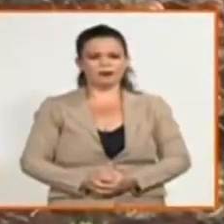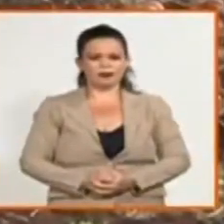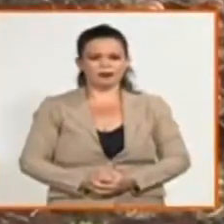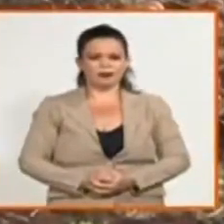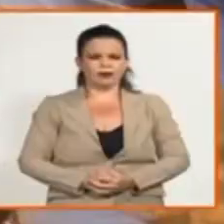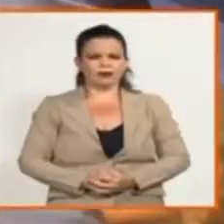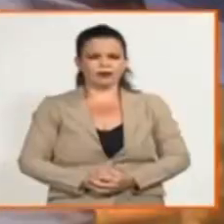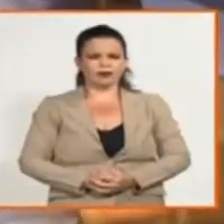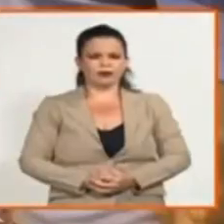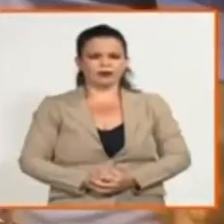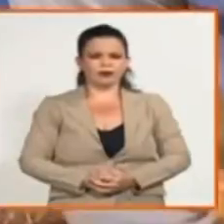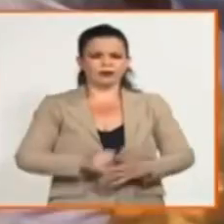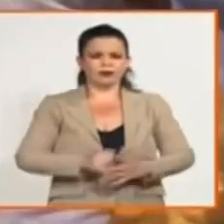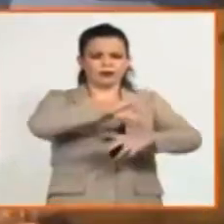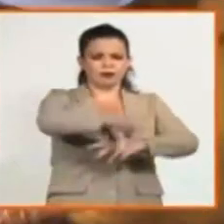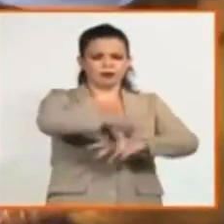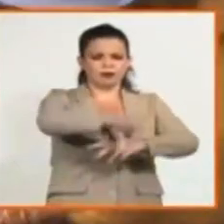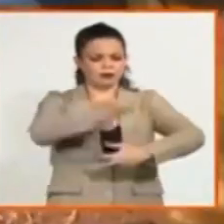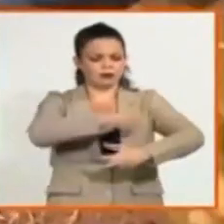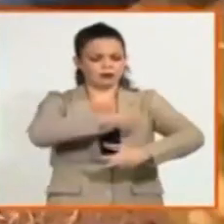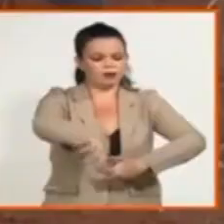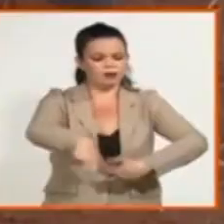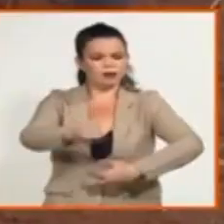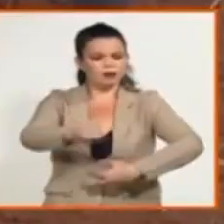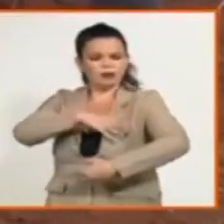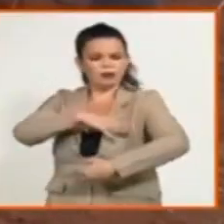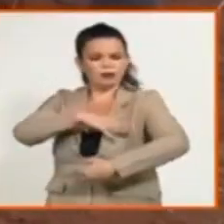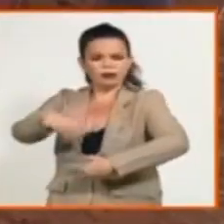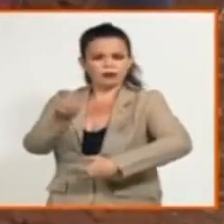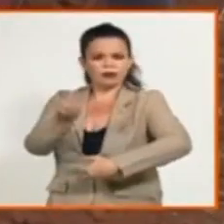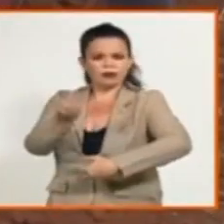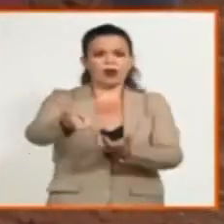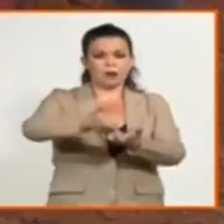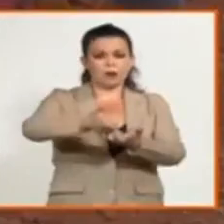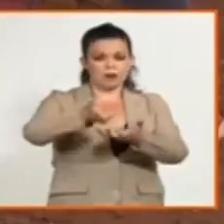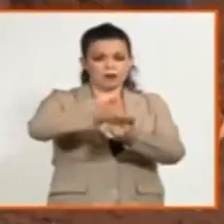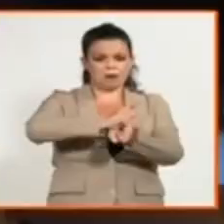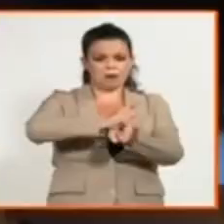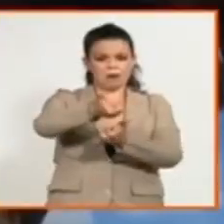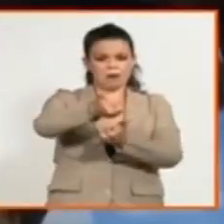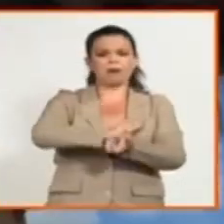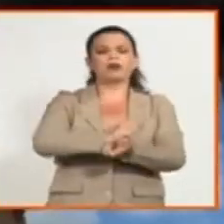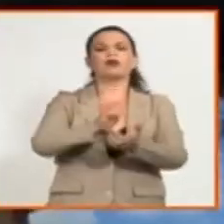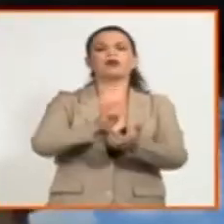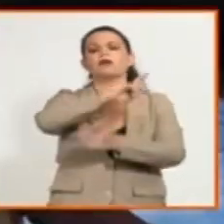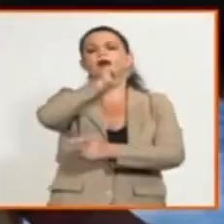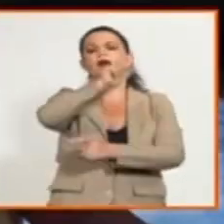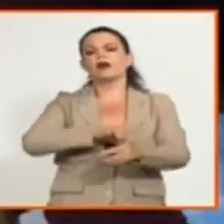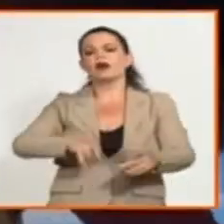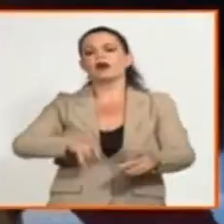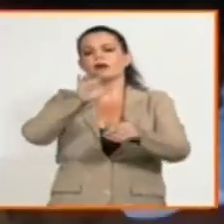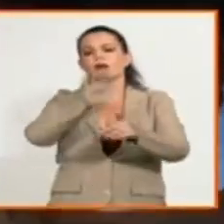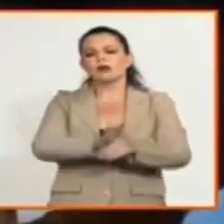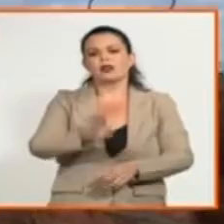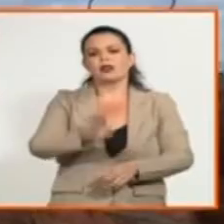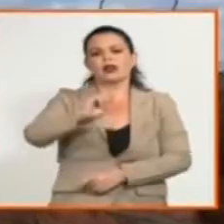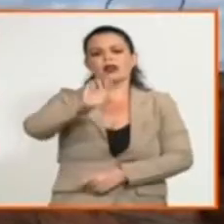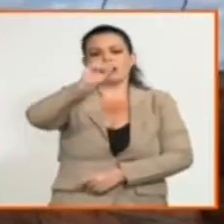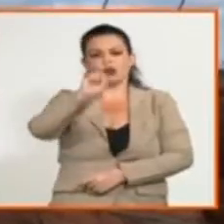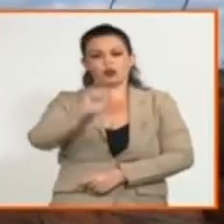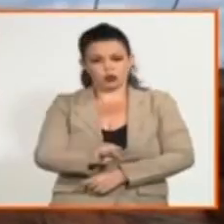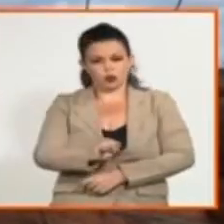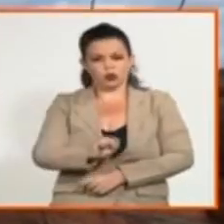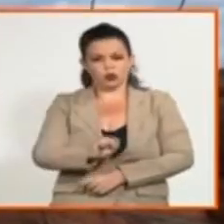La cosecha de la papa inició en la provincia de Mayabeque por los municipios de Melena del Sur, Guines y Batabanó. La finca Sierra